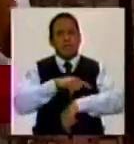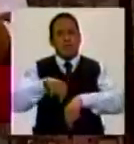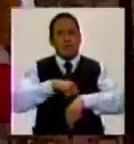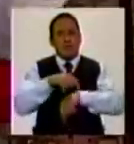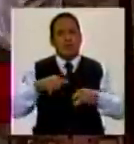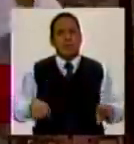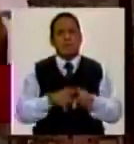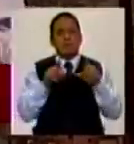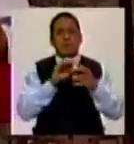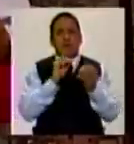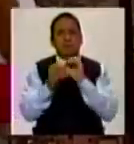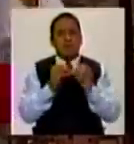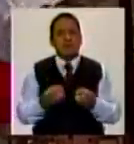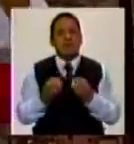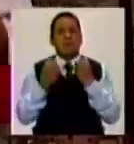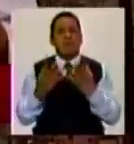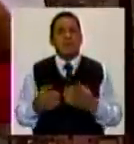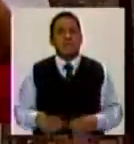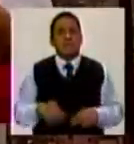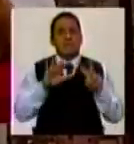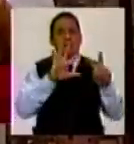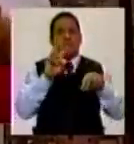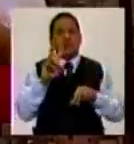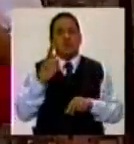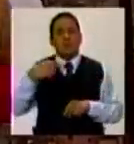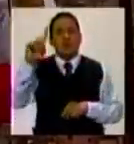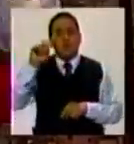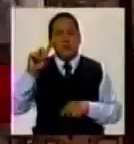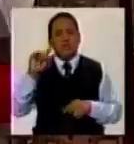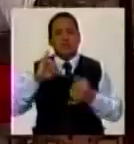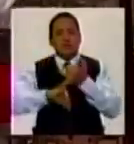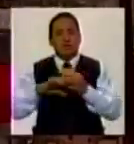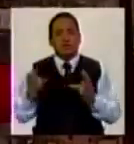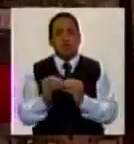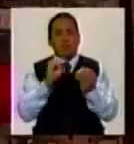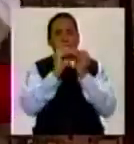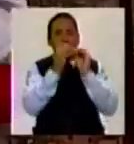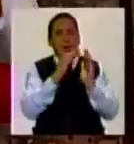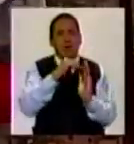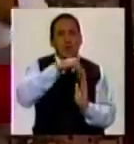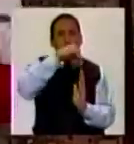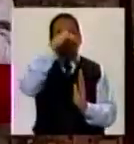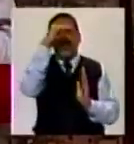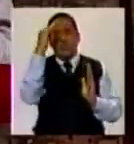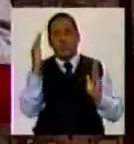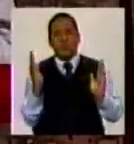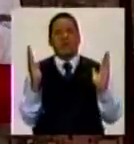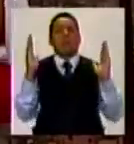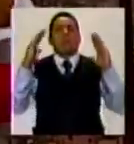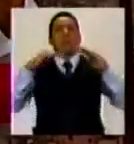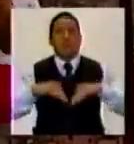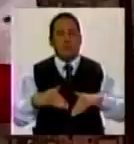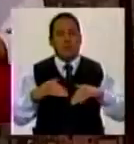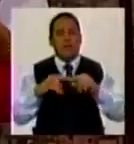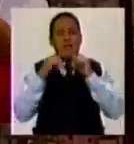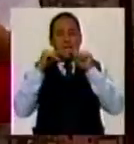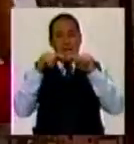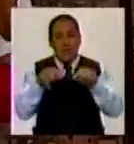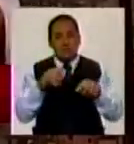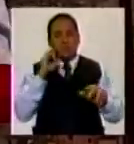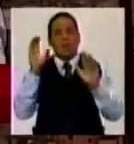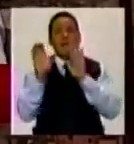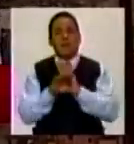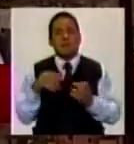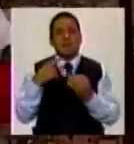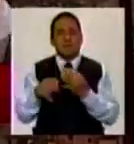Porque se está haciendo bien. 72 millones de soles adicionales en encofrar todo el túnel para que no se vuelva a caer. Ese es un ejemplo de las